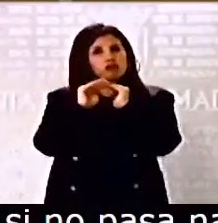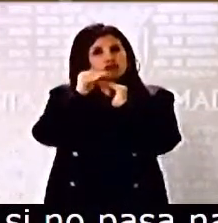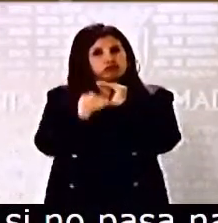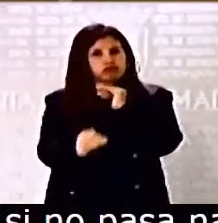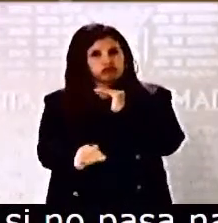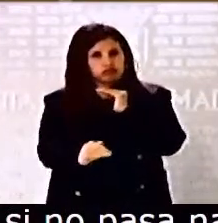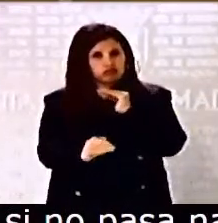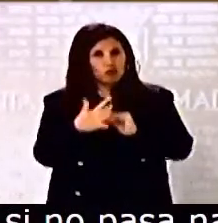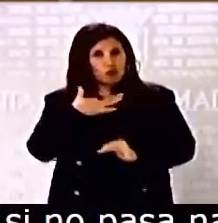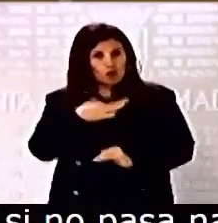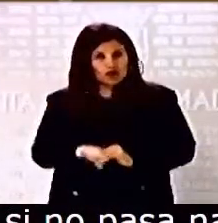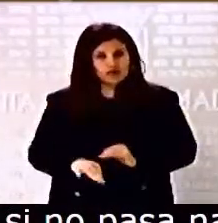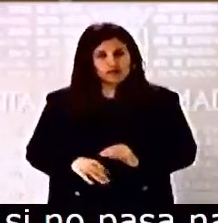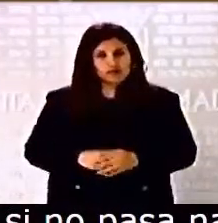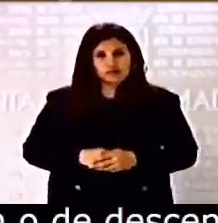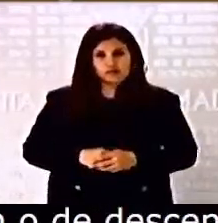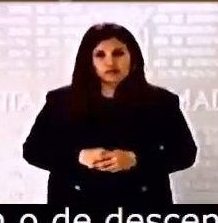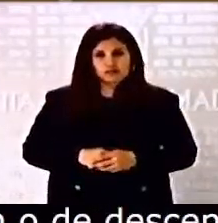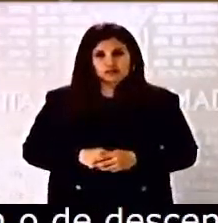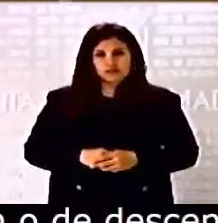cifras.